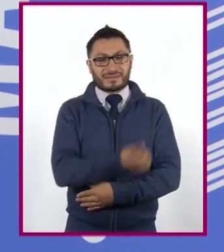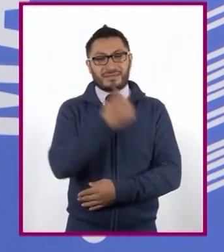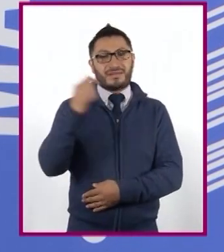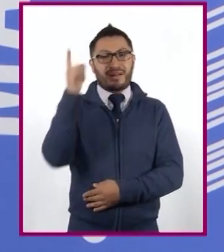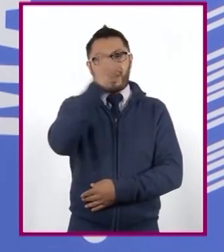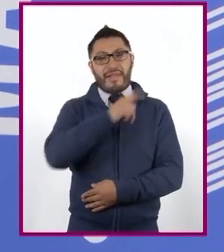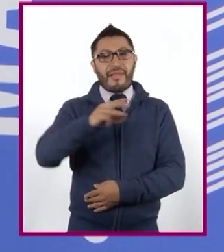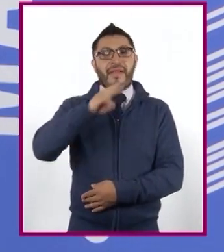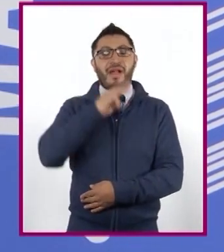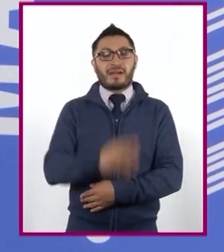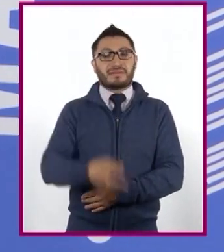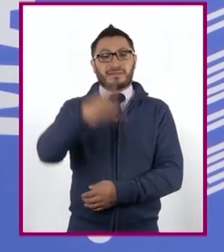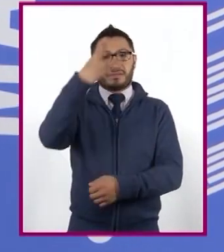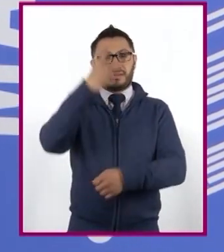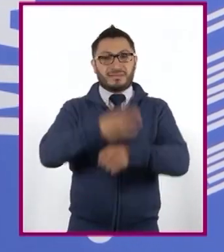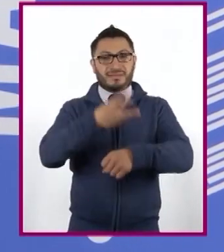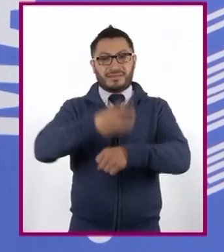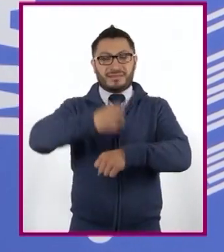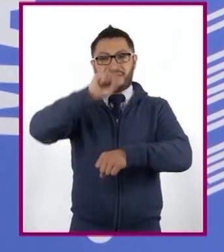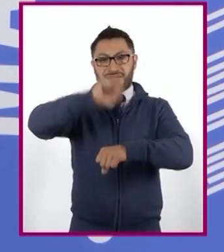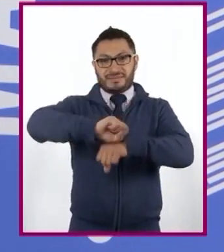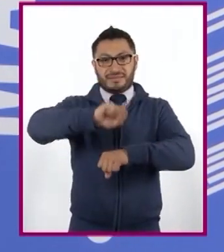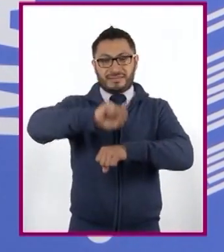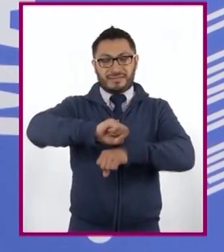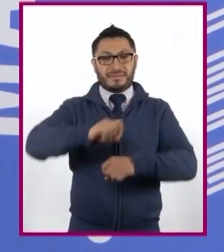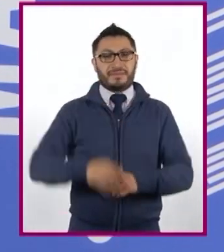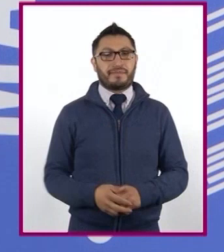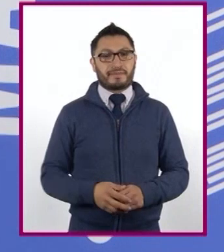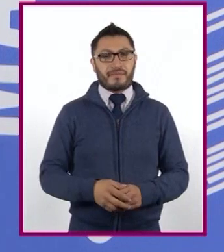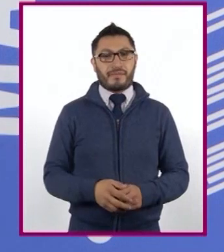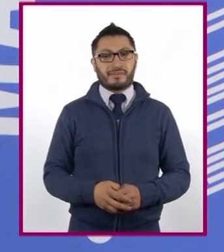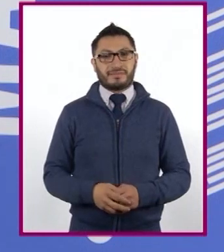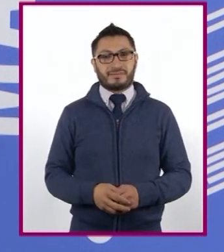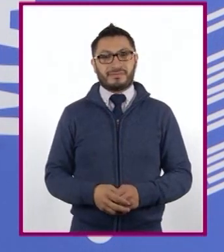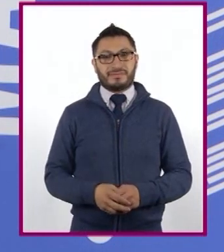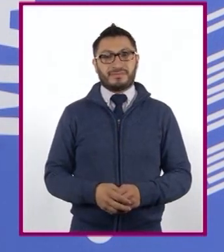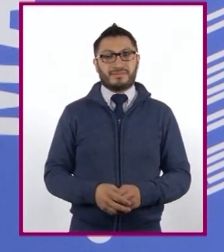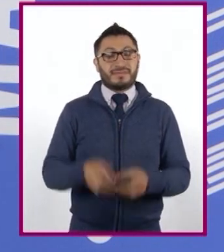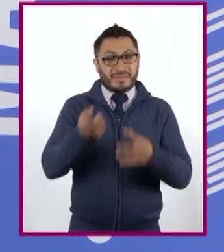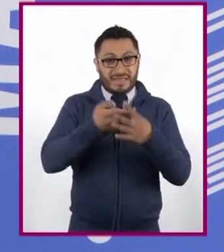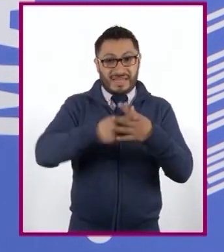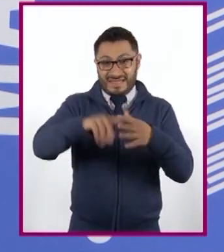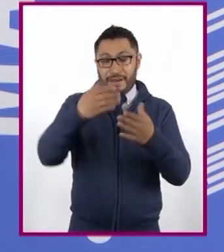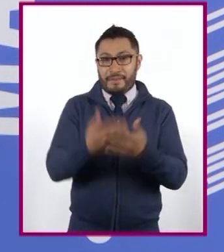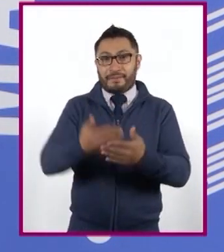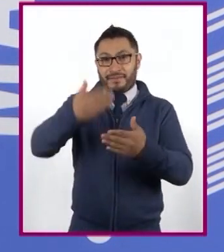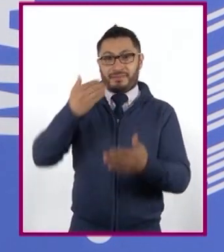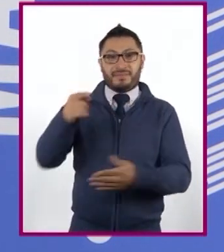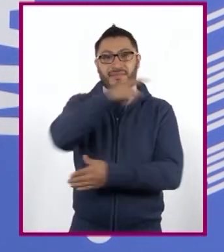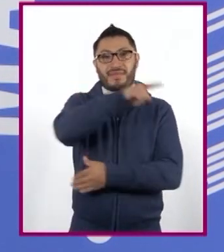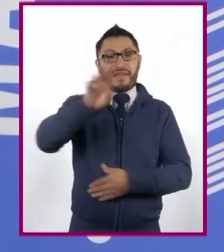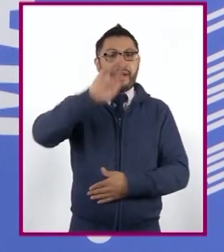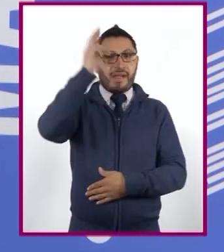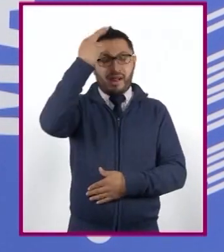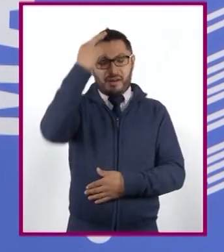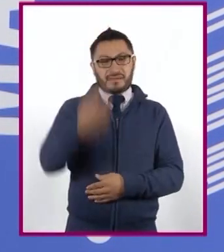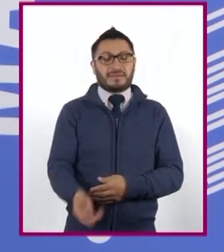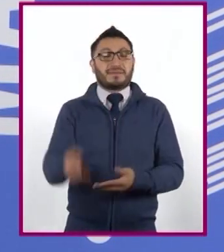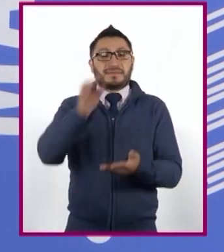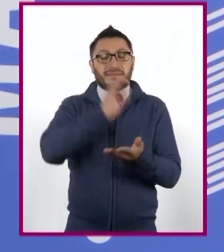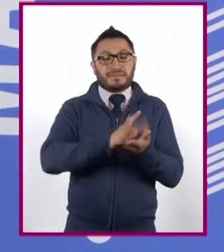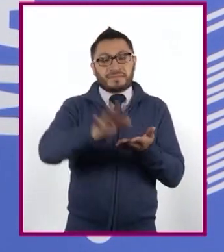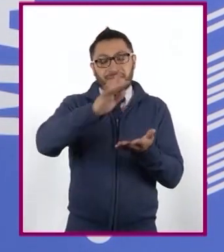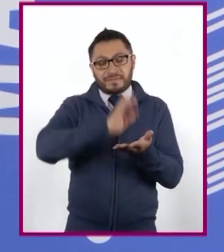lengua materna de tercer grado de secundaria. Antes de iniciar, les recuerdo que deben complementar